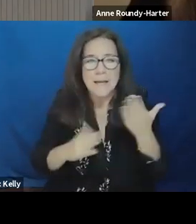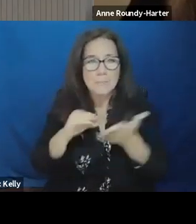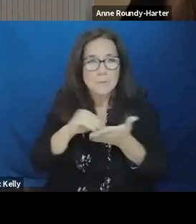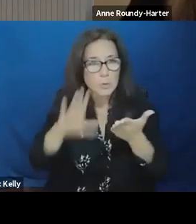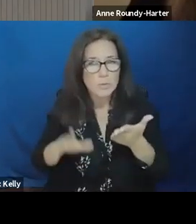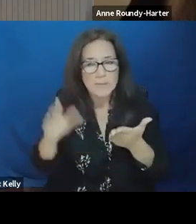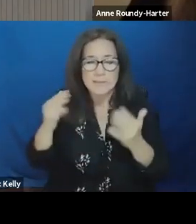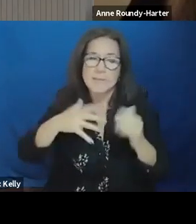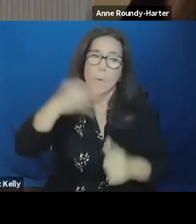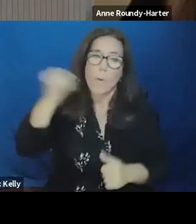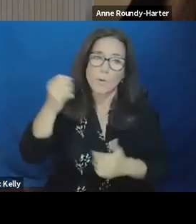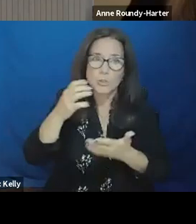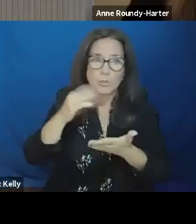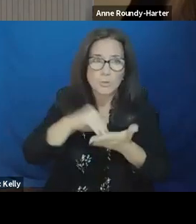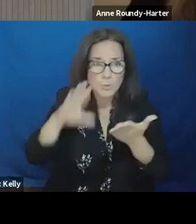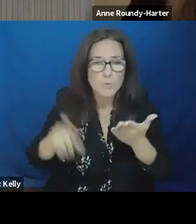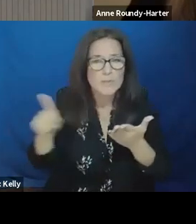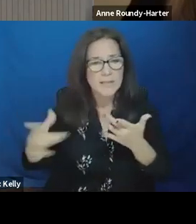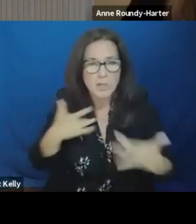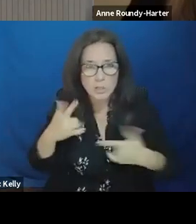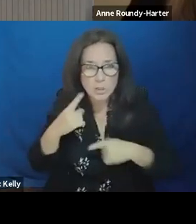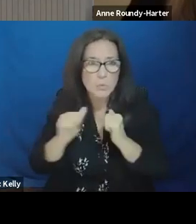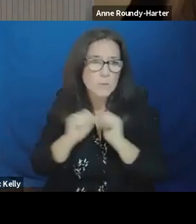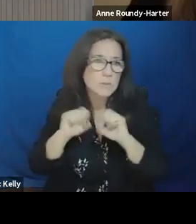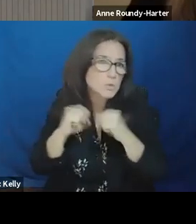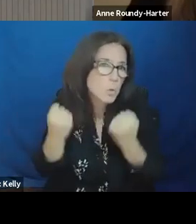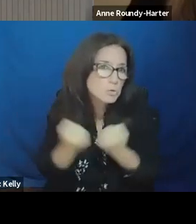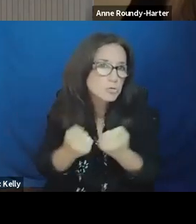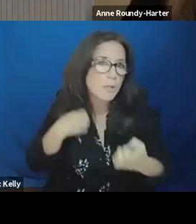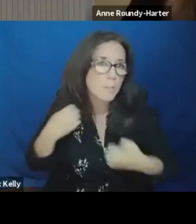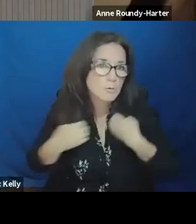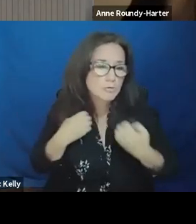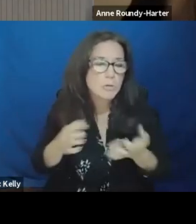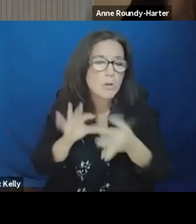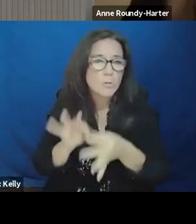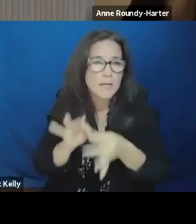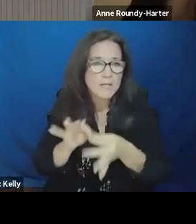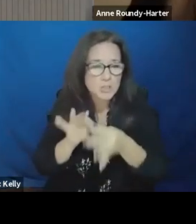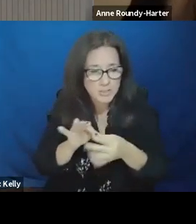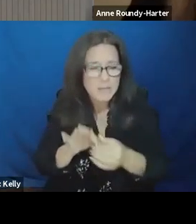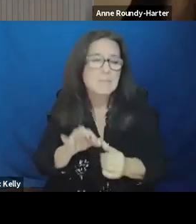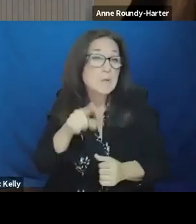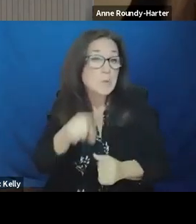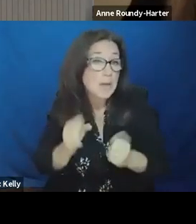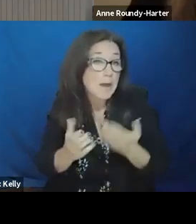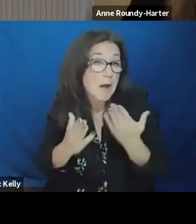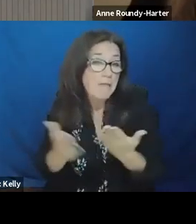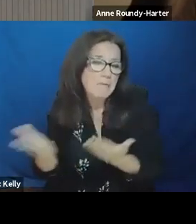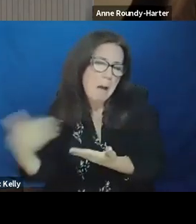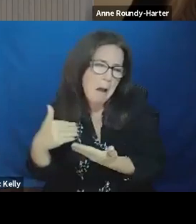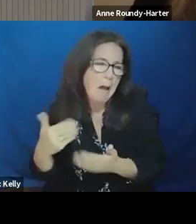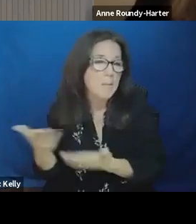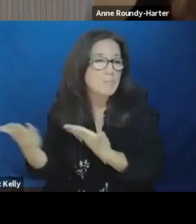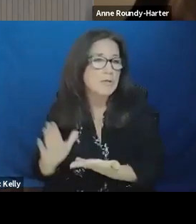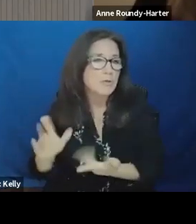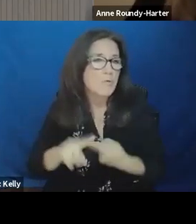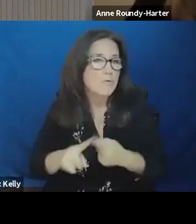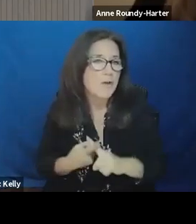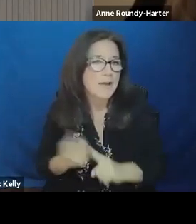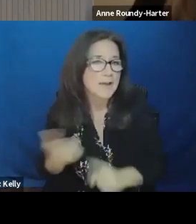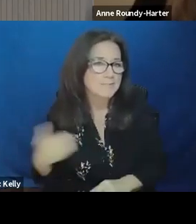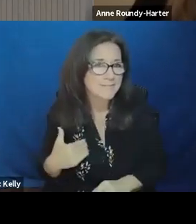aumentar la inscripción una vez más muchísimas gracias por este informe estamos muy emocionados muy agradecidos y habiendo dicho eso me parece que es